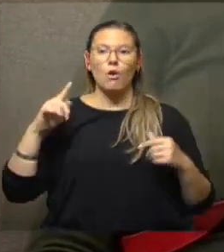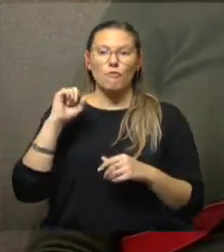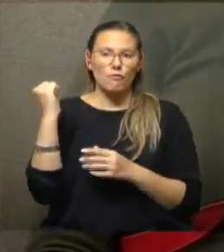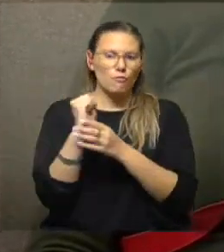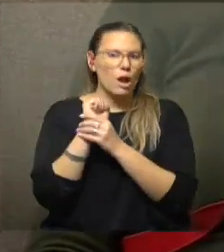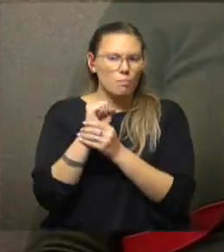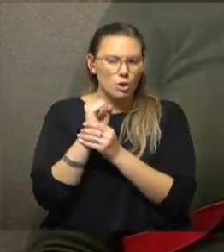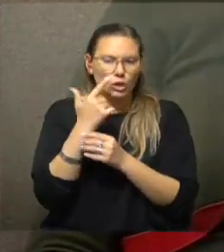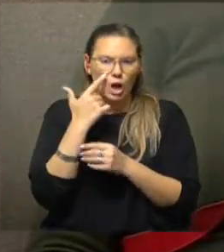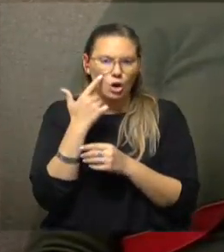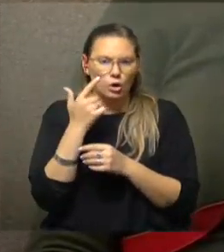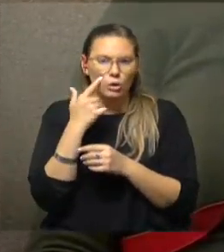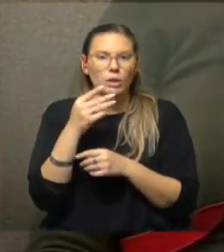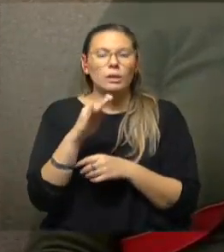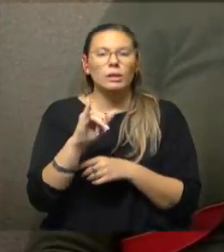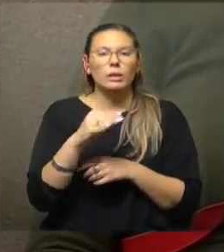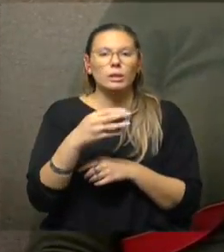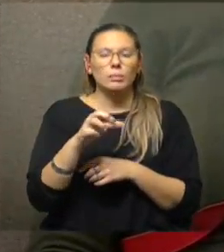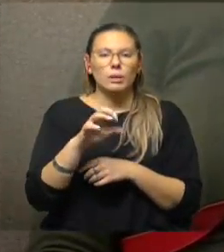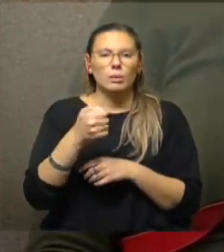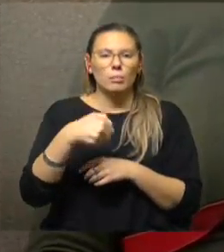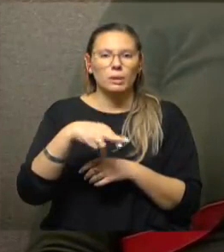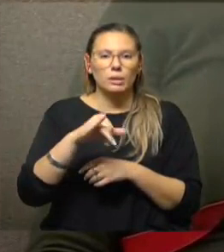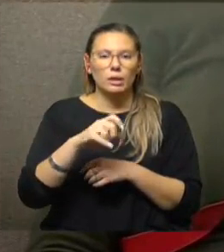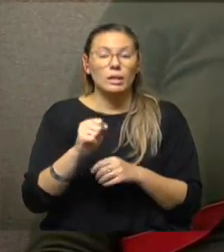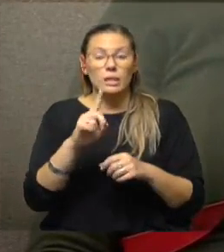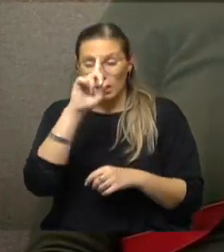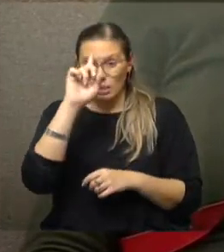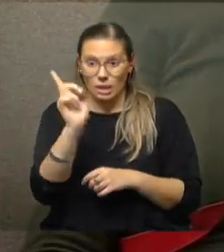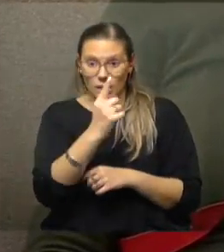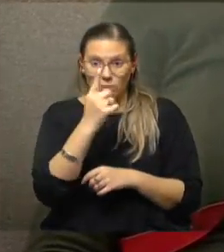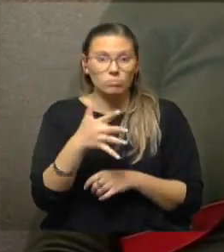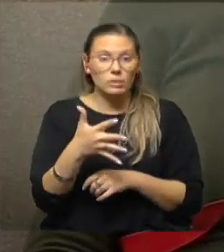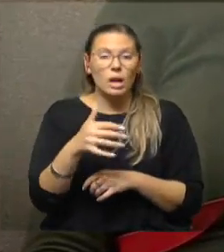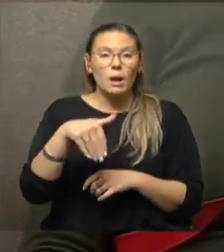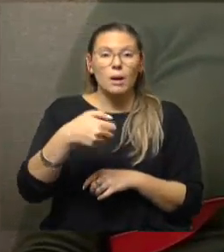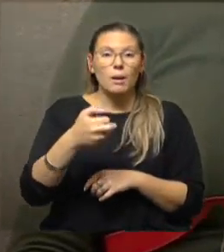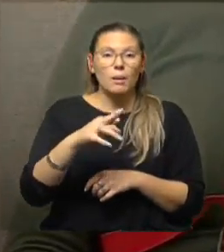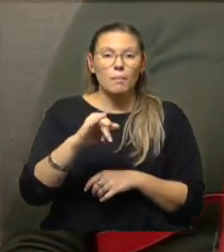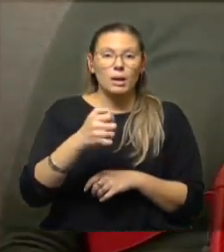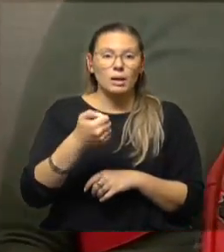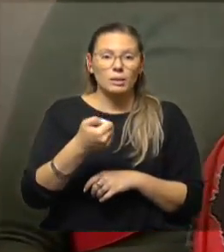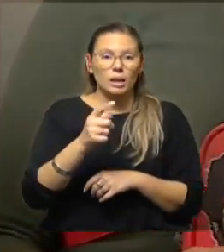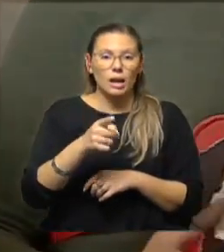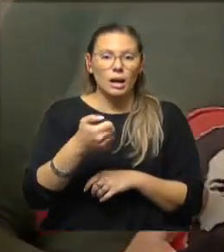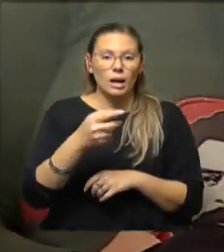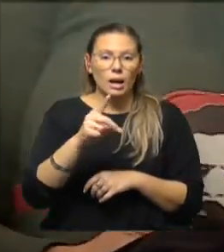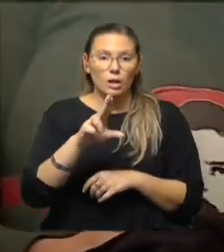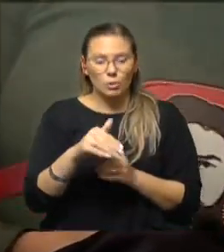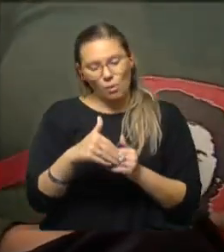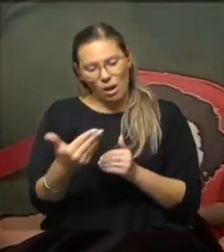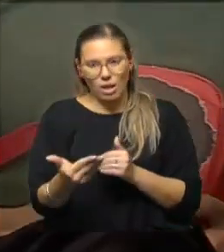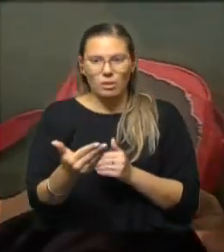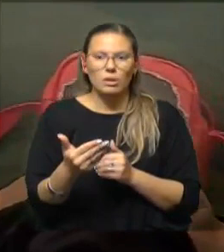estrellas iberoamericanas, internacionales, que son María Gadú, quienes están ahí a mi